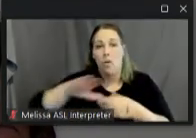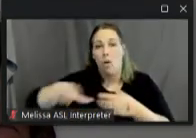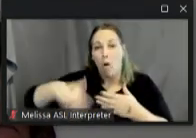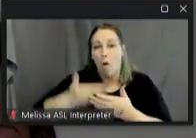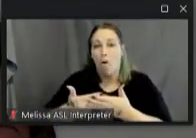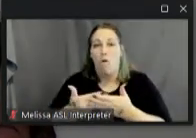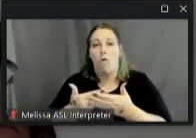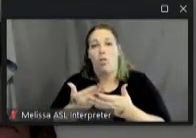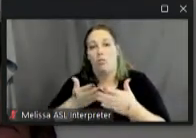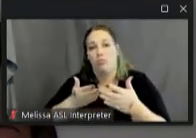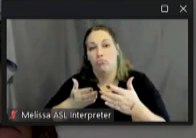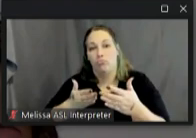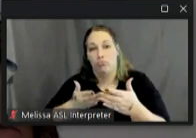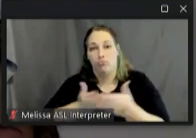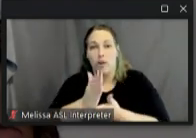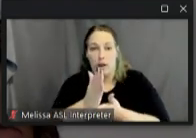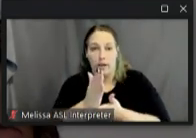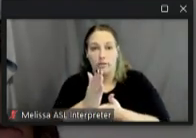a